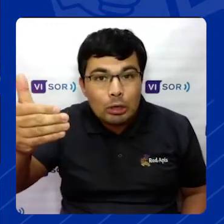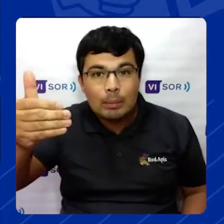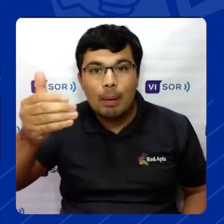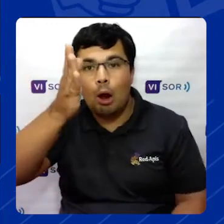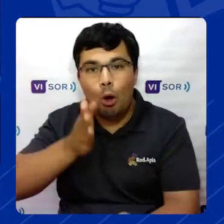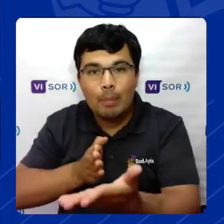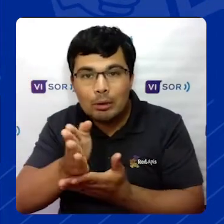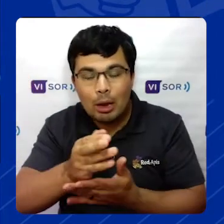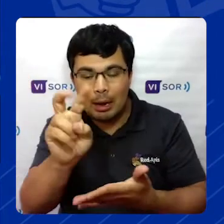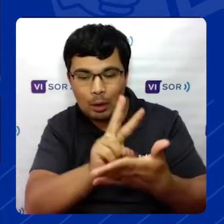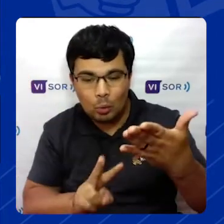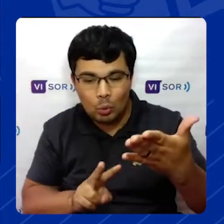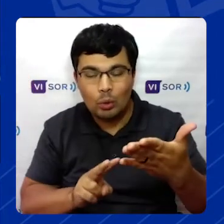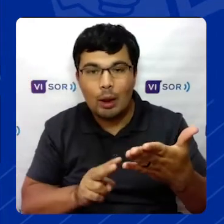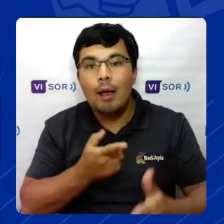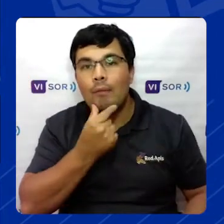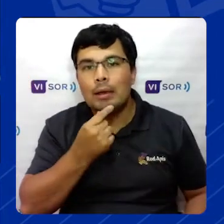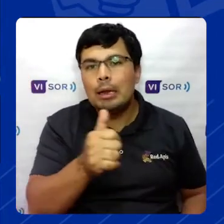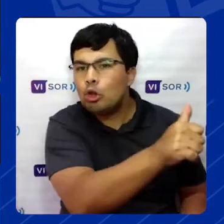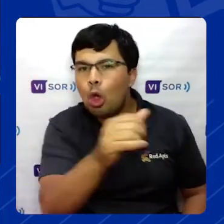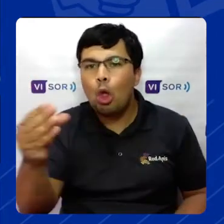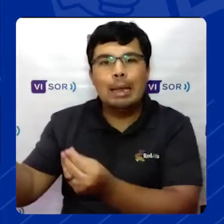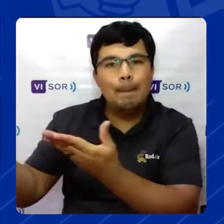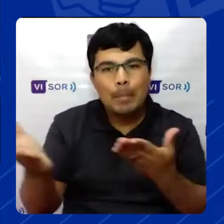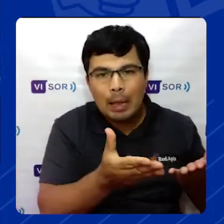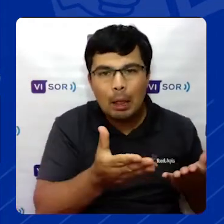Fácil. Todos quedan invitados a participar.